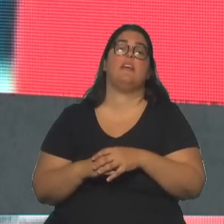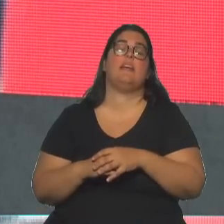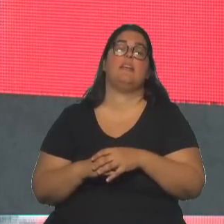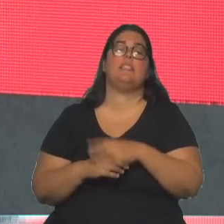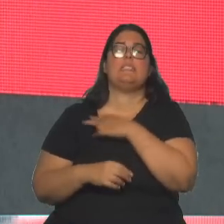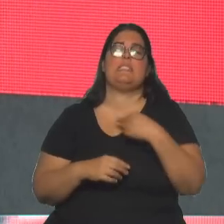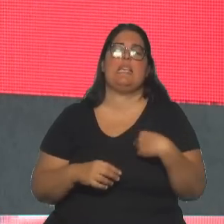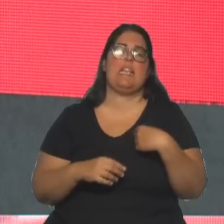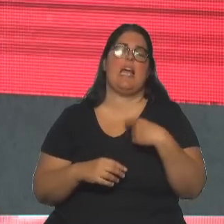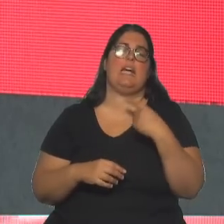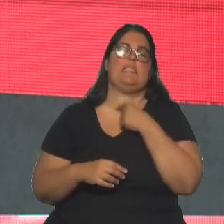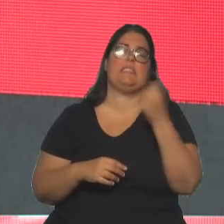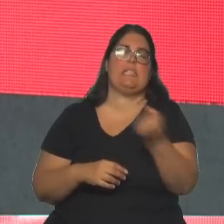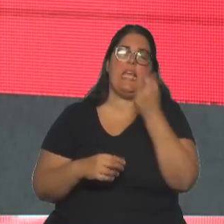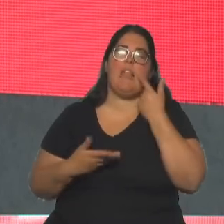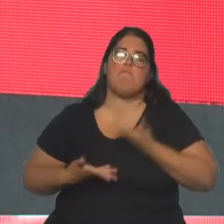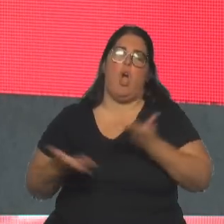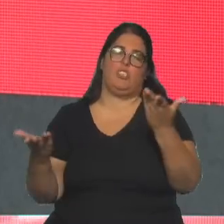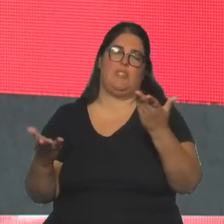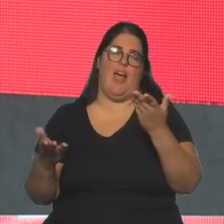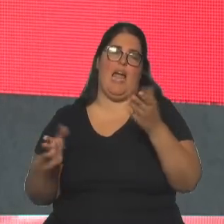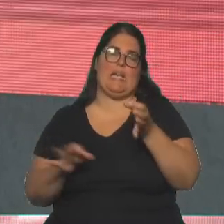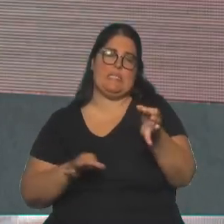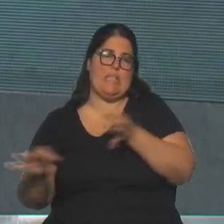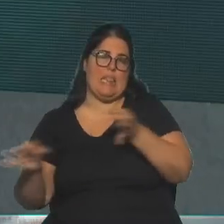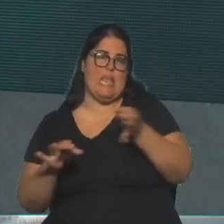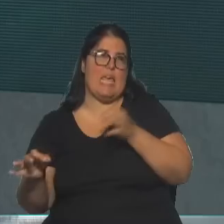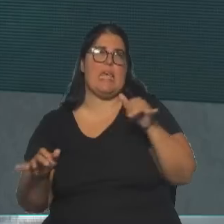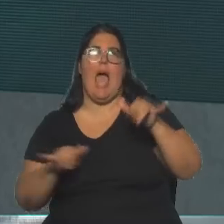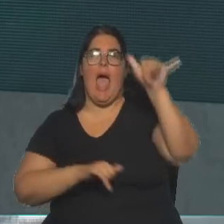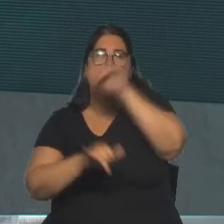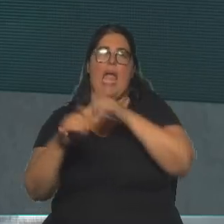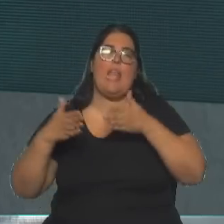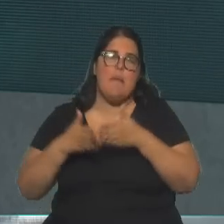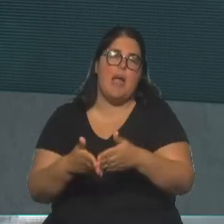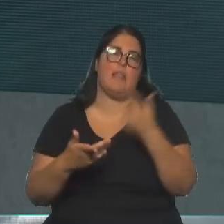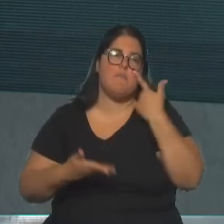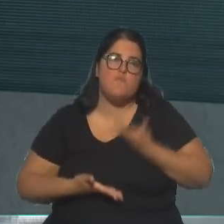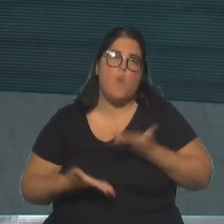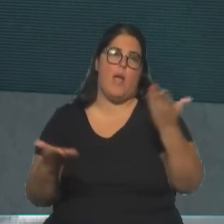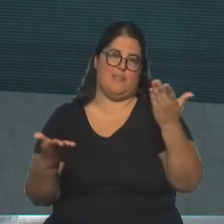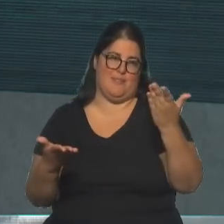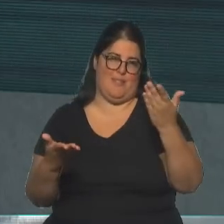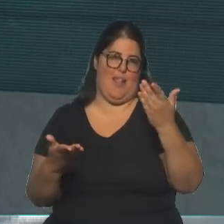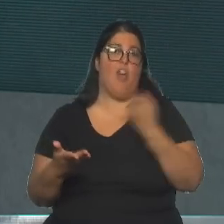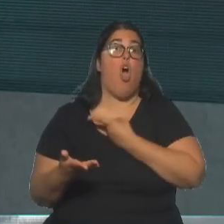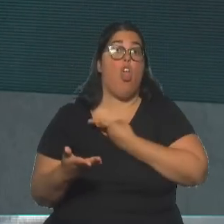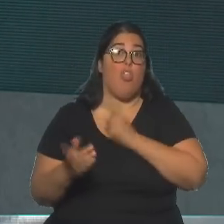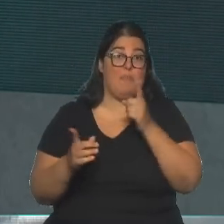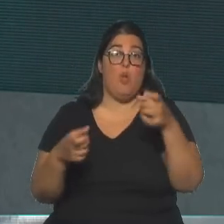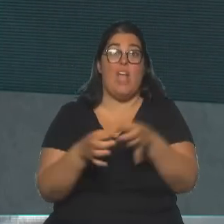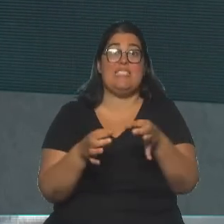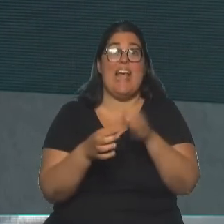demostrar China con estas maniobras tanto aéreas como navales en torno a la isla de